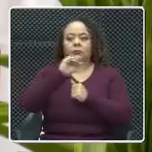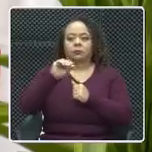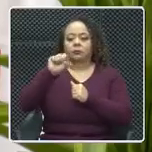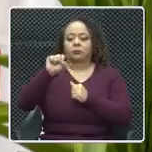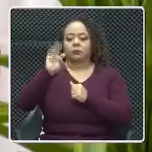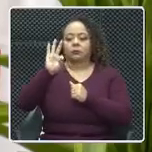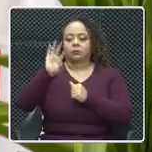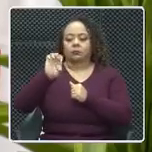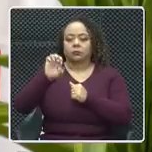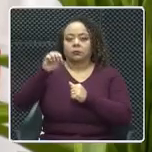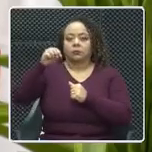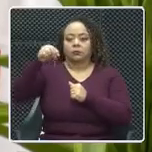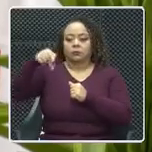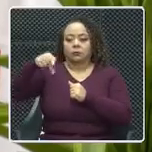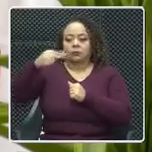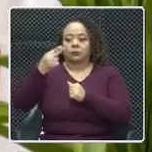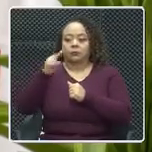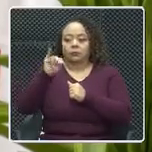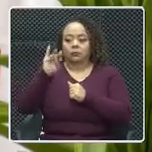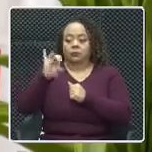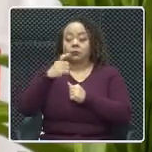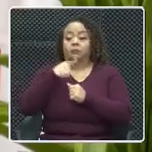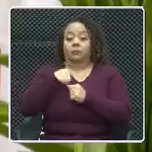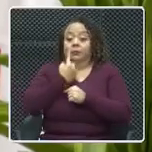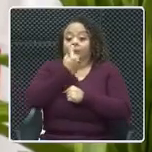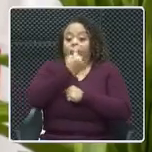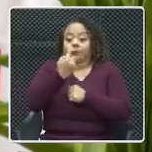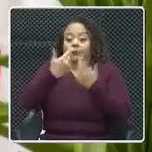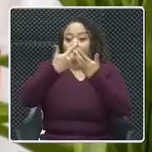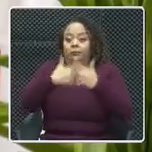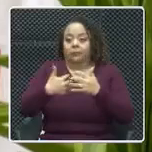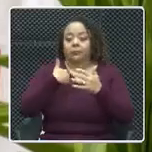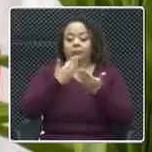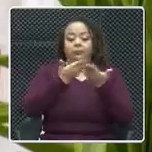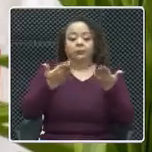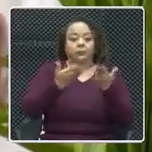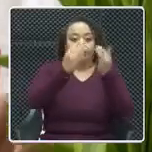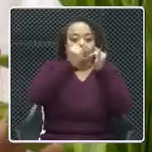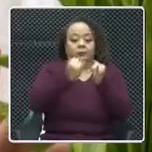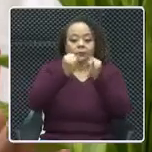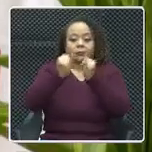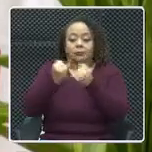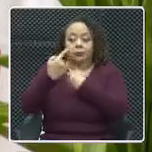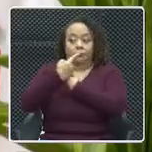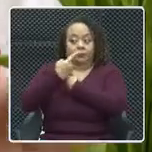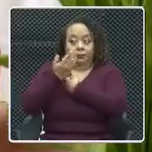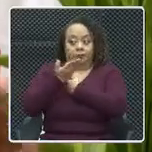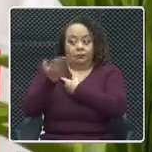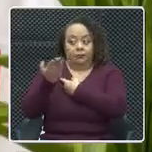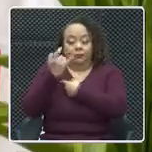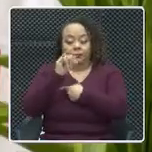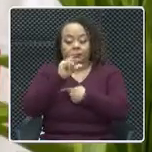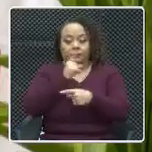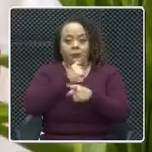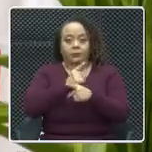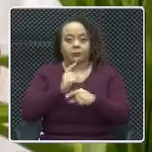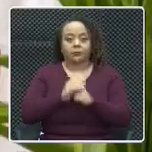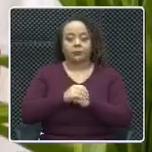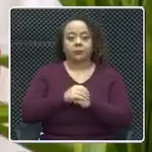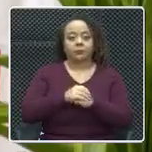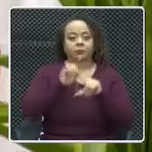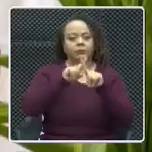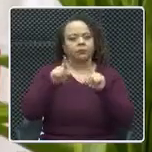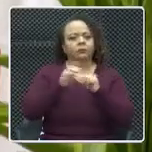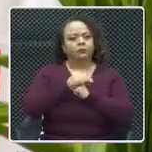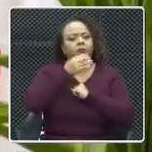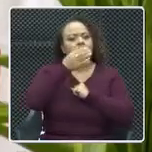dicho que cada empresa tiene su particularidad. Me corrigen ustedes uh-huh. si no es así. Pero ¿cuál